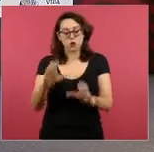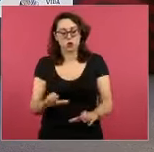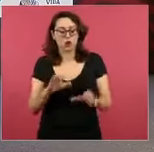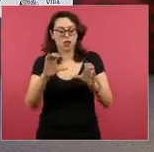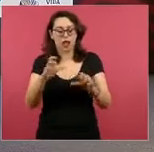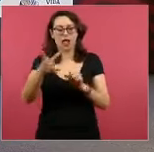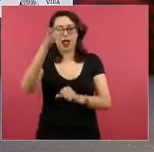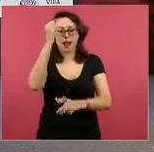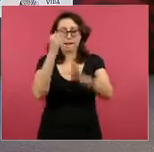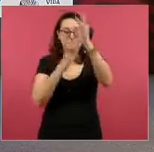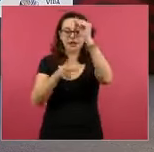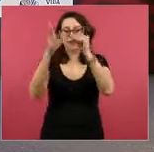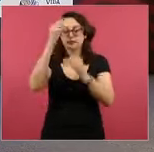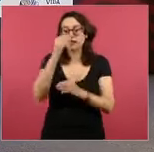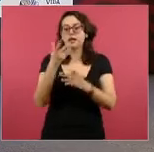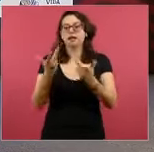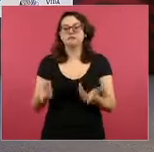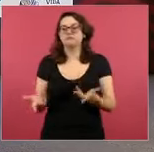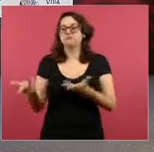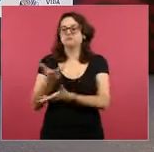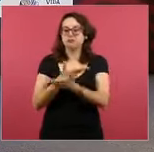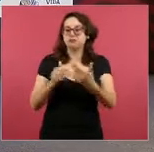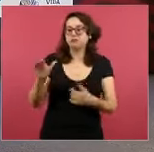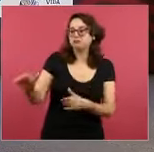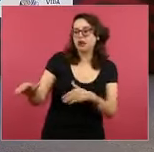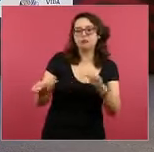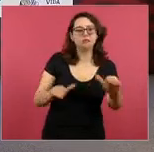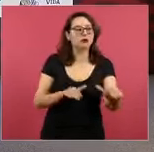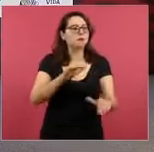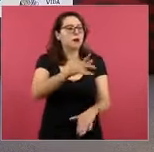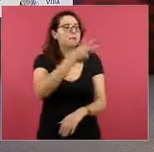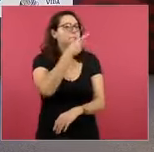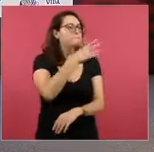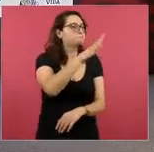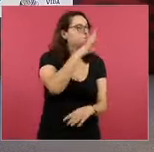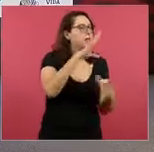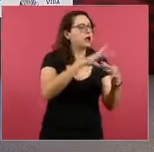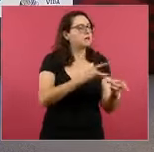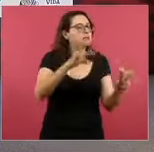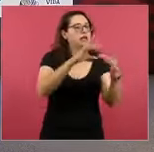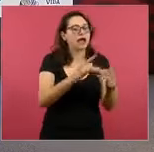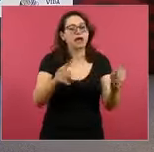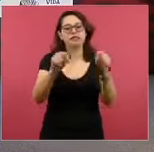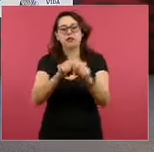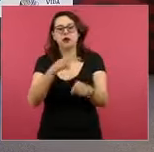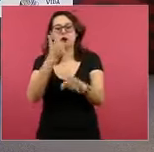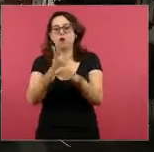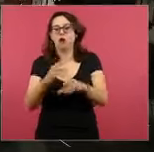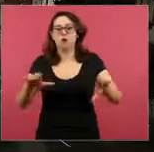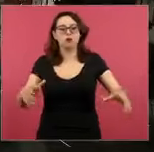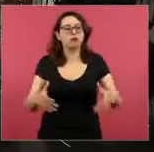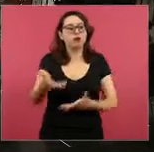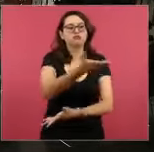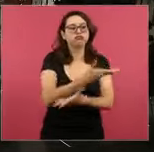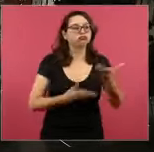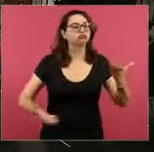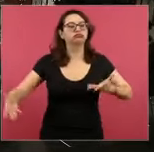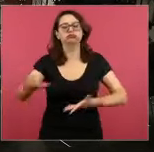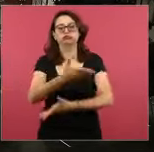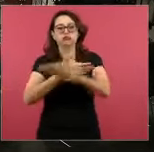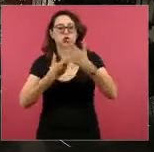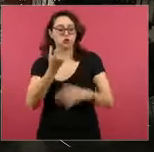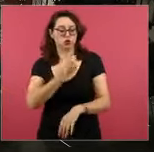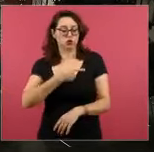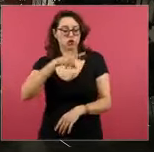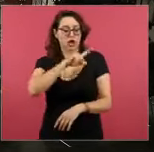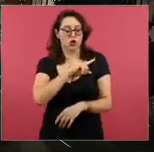con otros, para que pueda compartirlo con su compañera, con su compañero, con su papá, con su mamá, con sus tíos, abuelos, con toda la comunidad. Y de esa manera